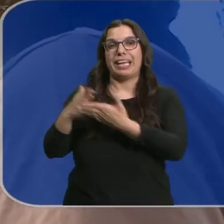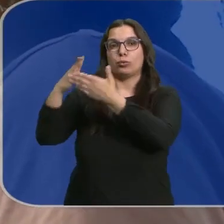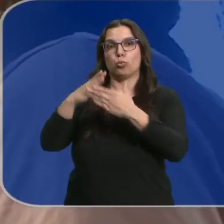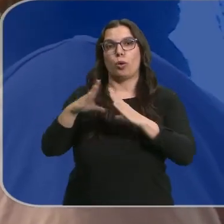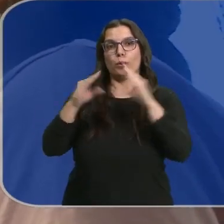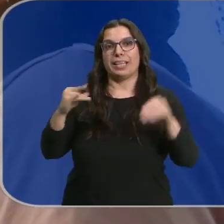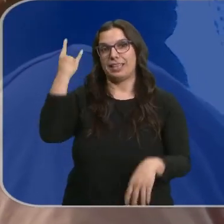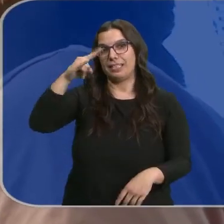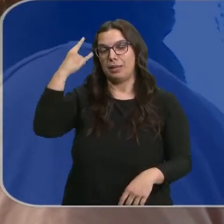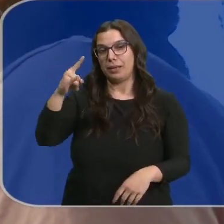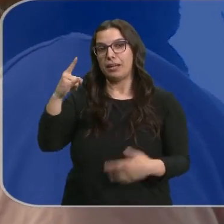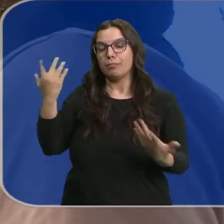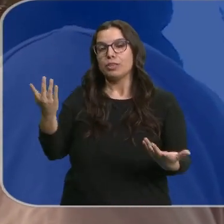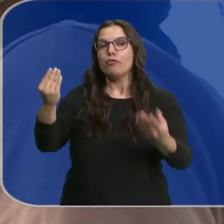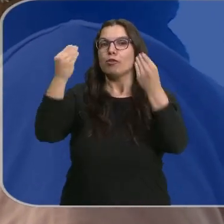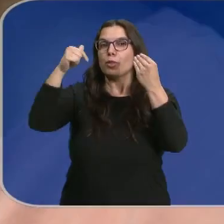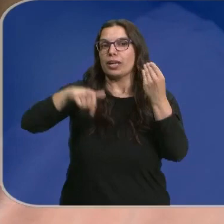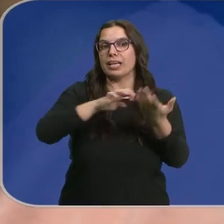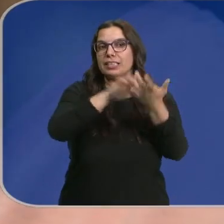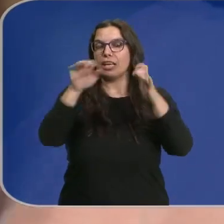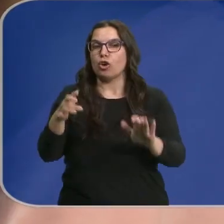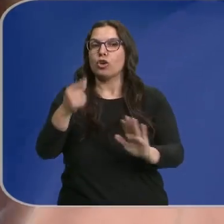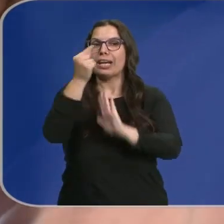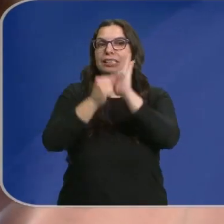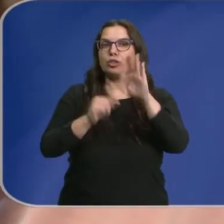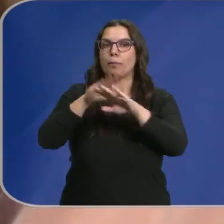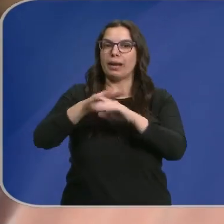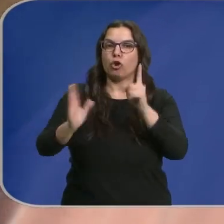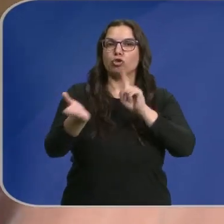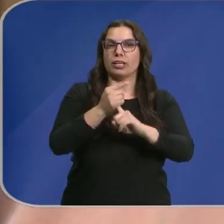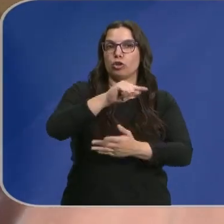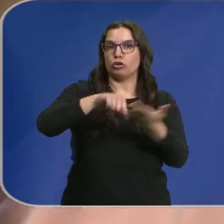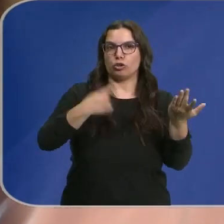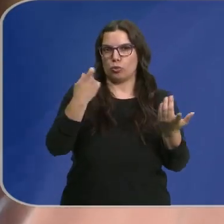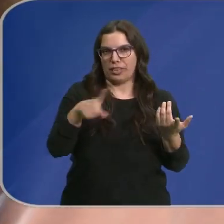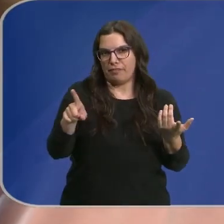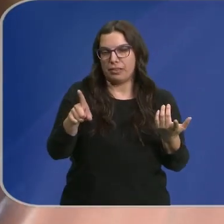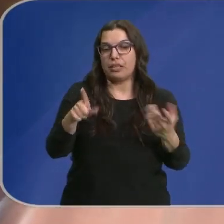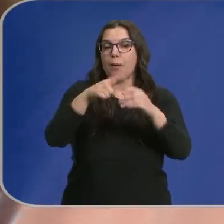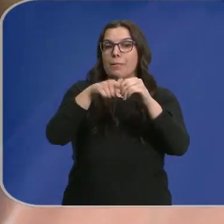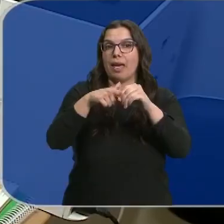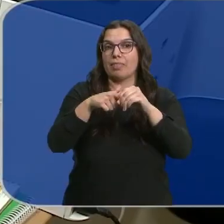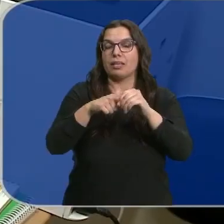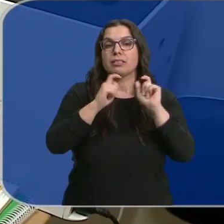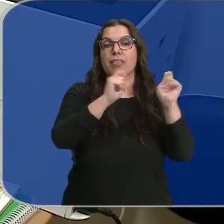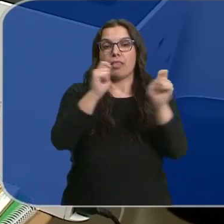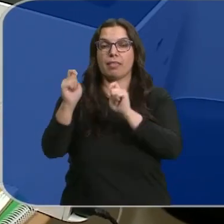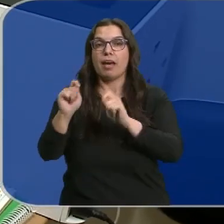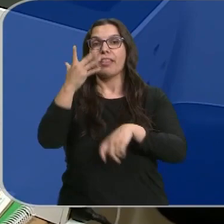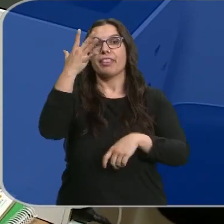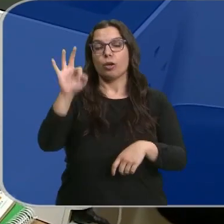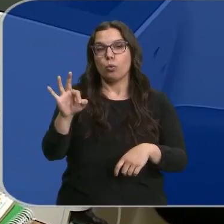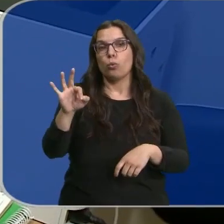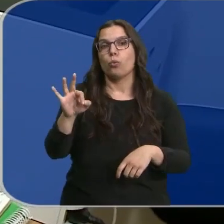en Salamanca, pero formarse en Castilla y León no es un requisito para acceder a este contrato. De las plazas que se han adjudicado,